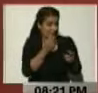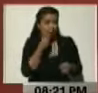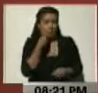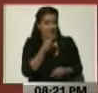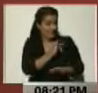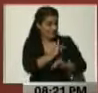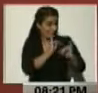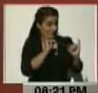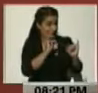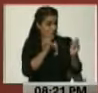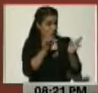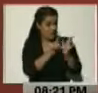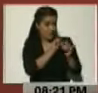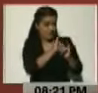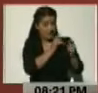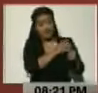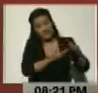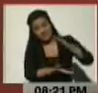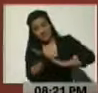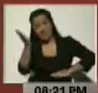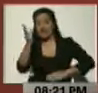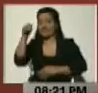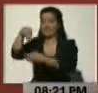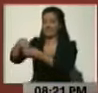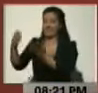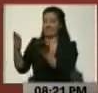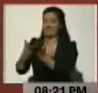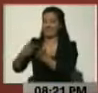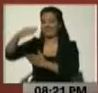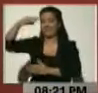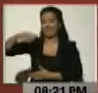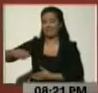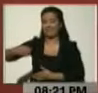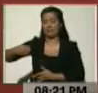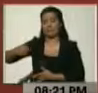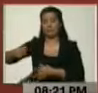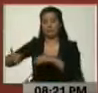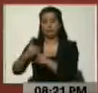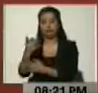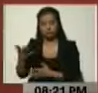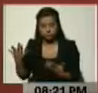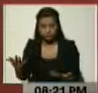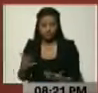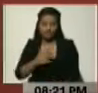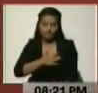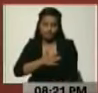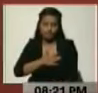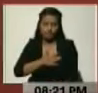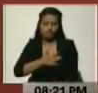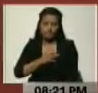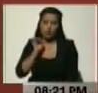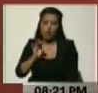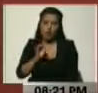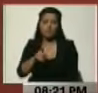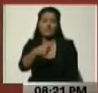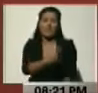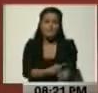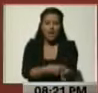a las escuelas y bueno, ocurren estas cosas. A su familia, sus hermanos, nuestro dolor y nuestro